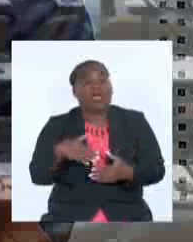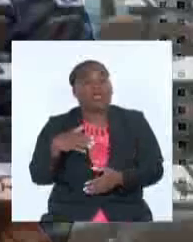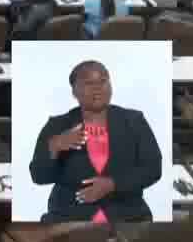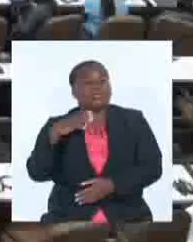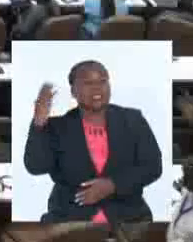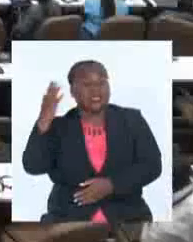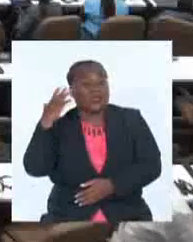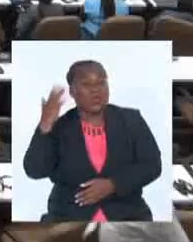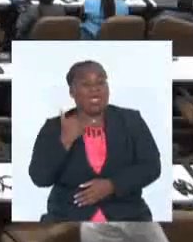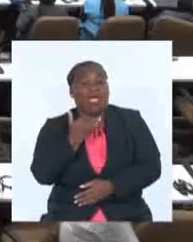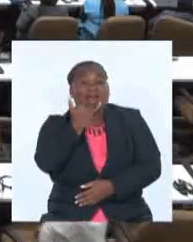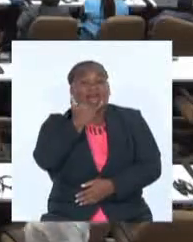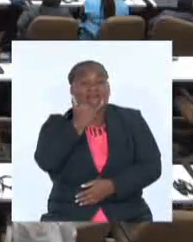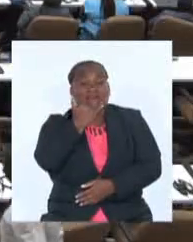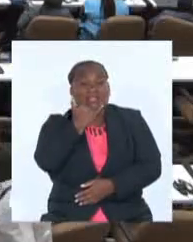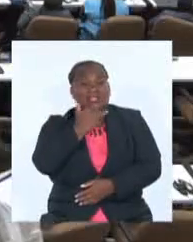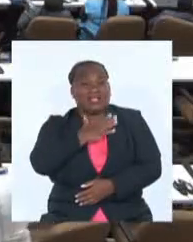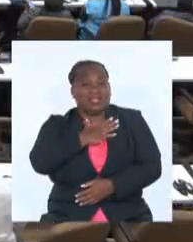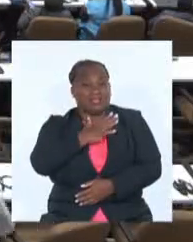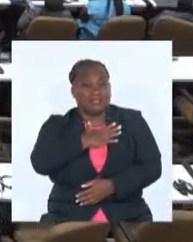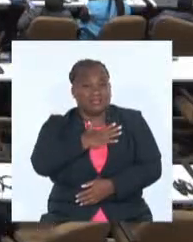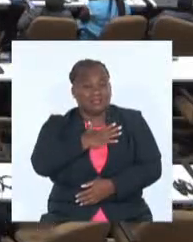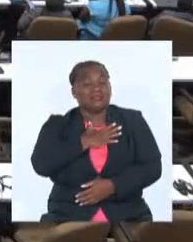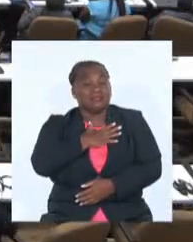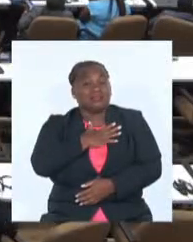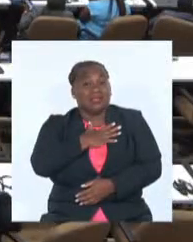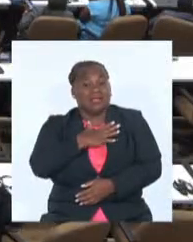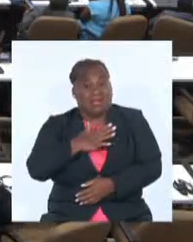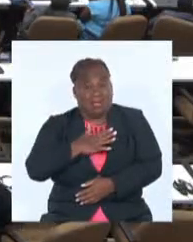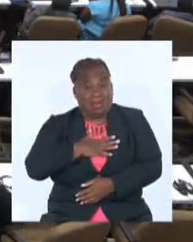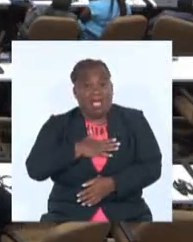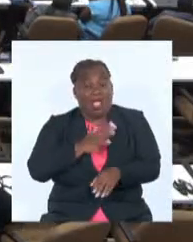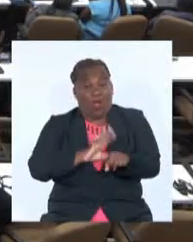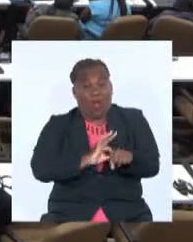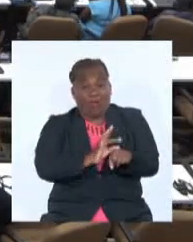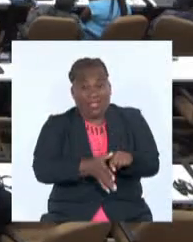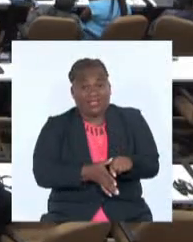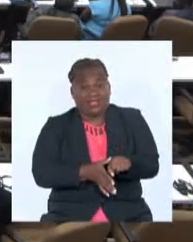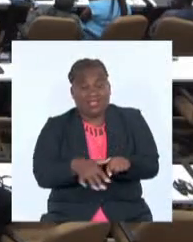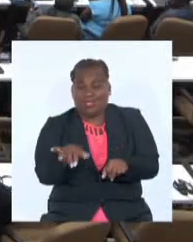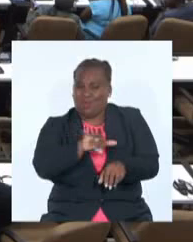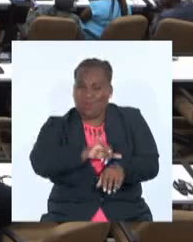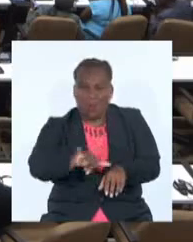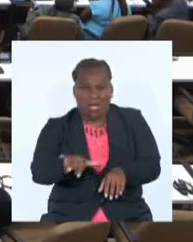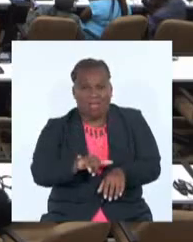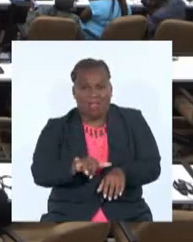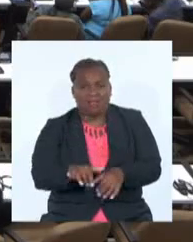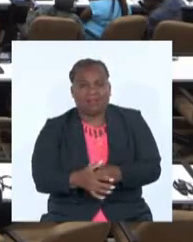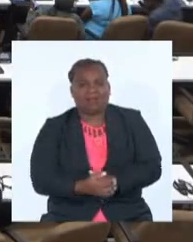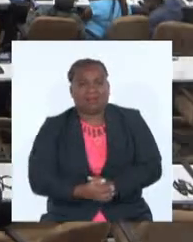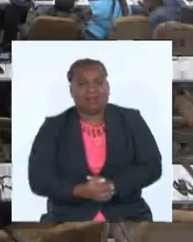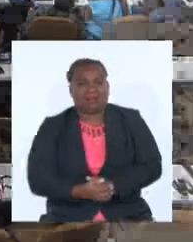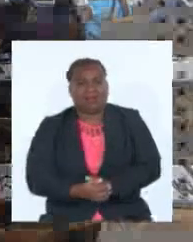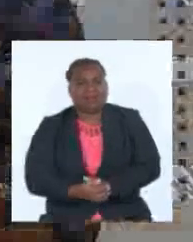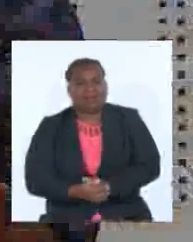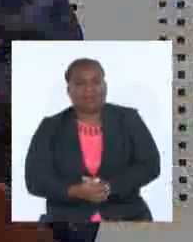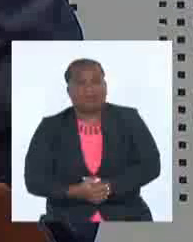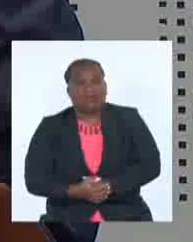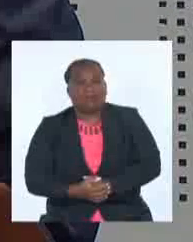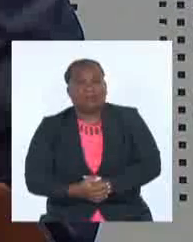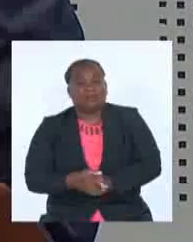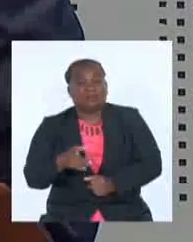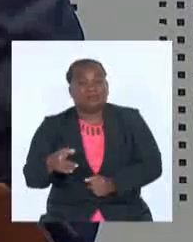existencia. Adicionalmente, la pandemia de COVID de choque para el mundo, acabó